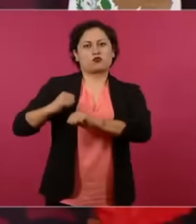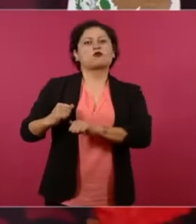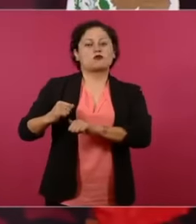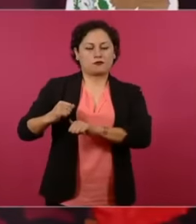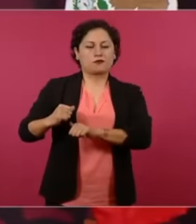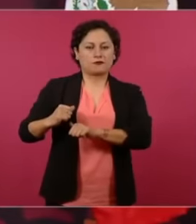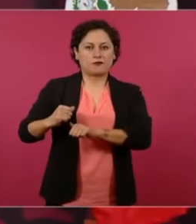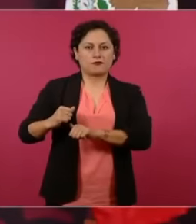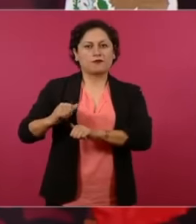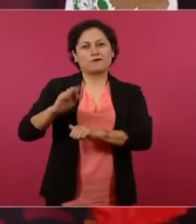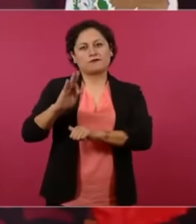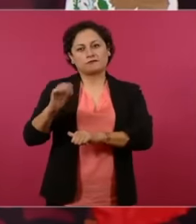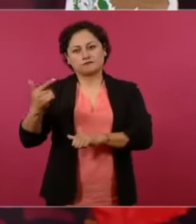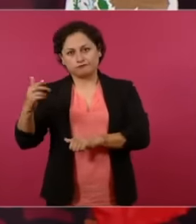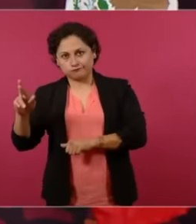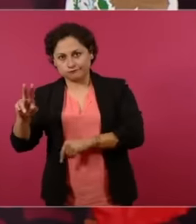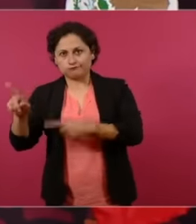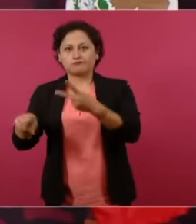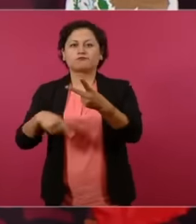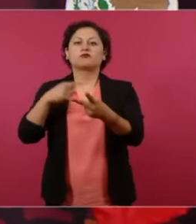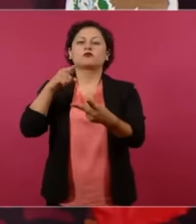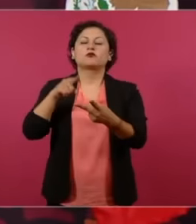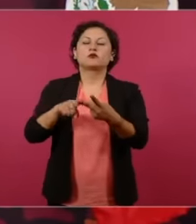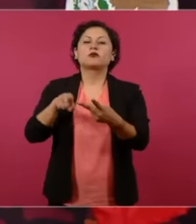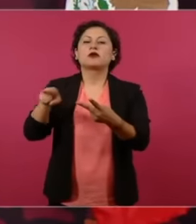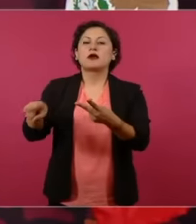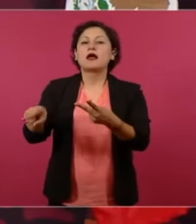equipo de médicos